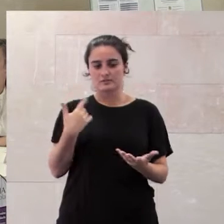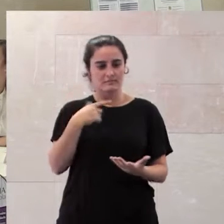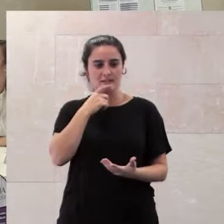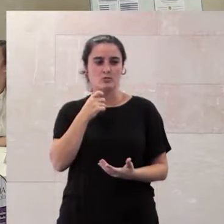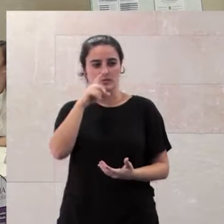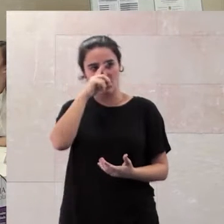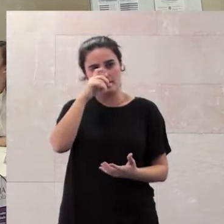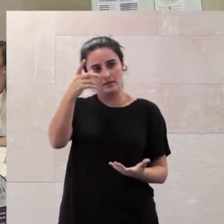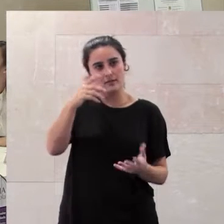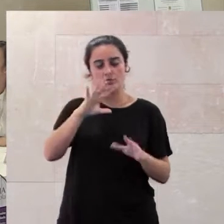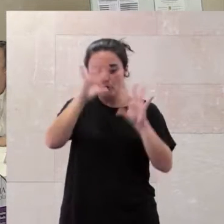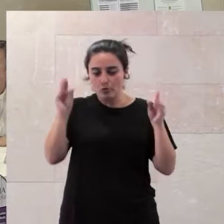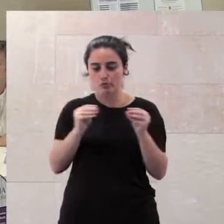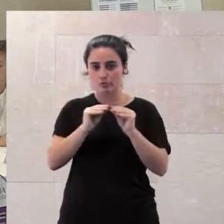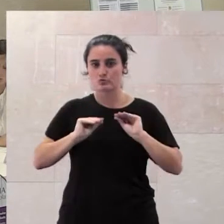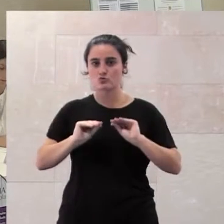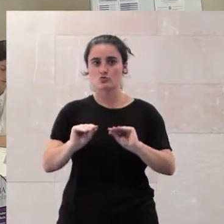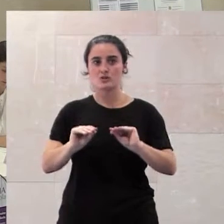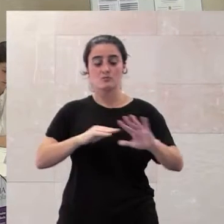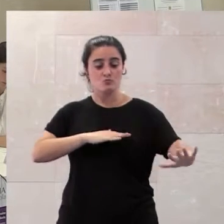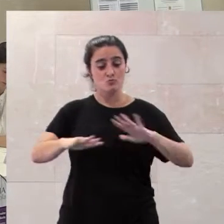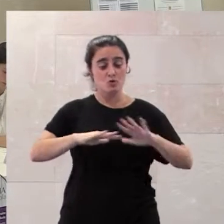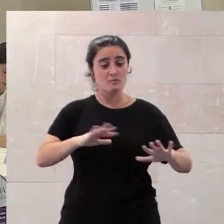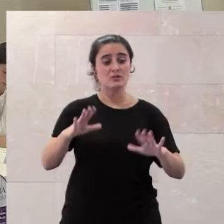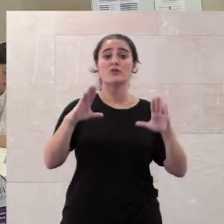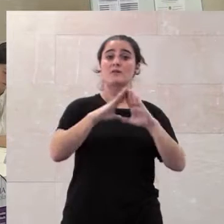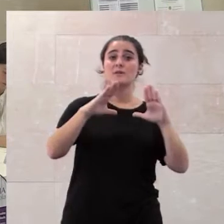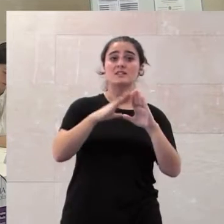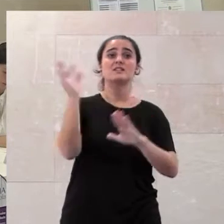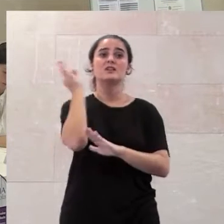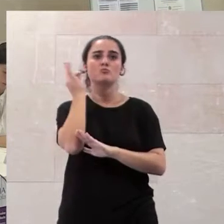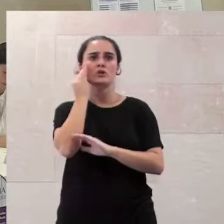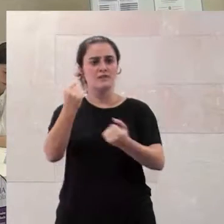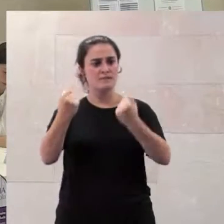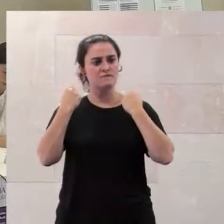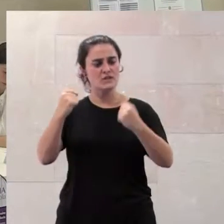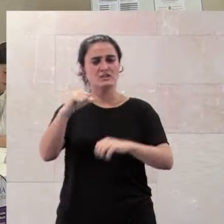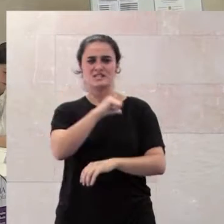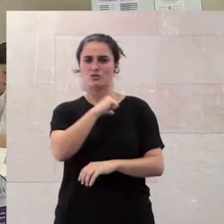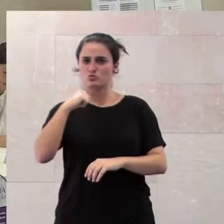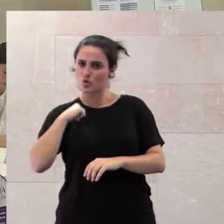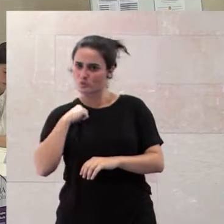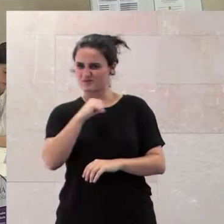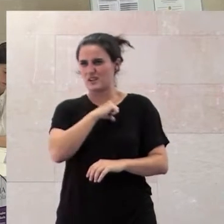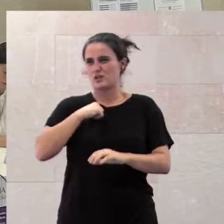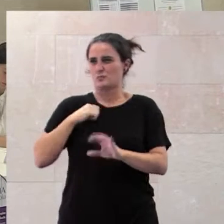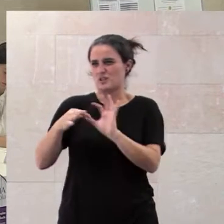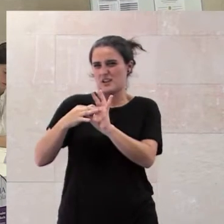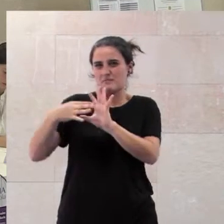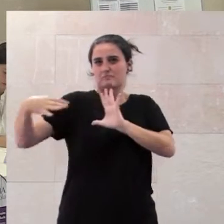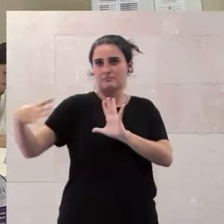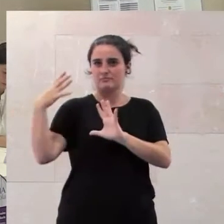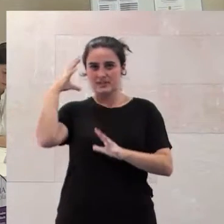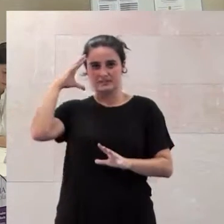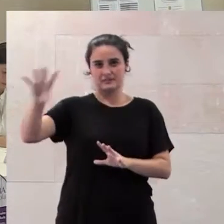que sacan, que es que los movimientos feministas y de mujeres fuertes y autónomos a los partidos políticos y al Estado, fueron catalizadores clave